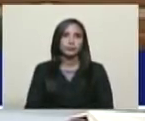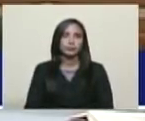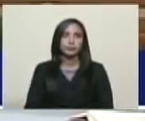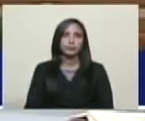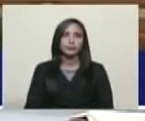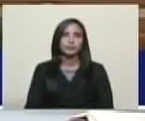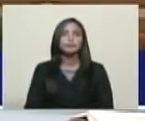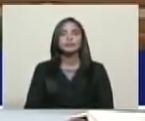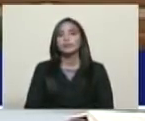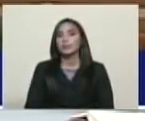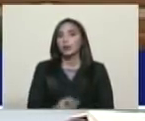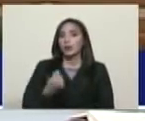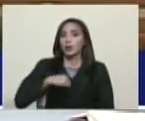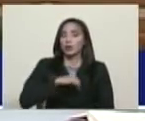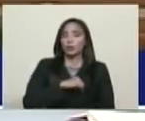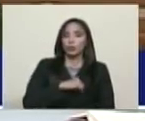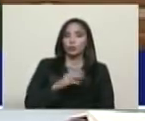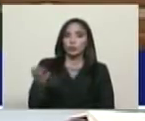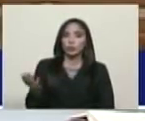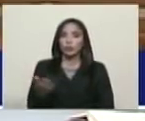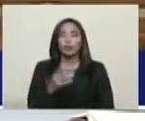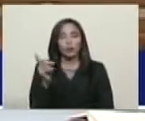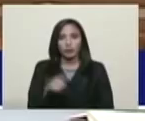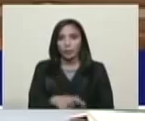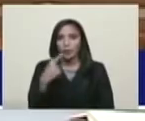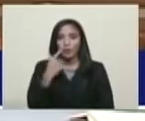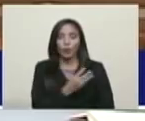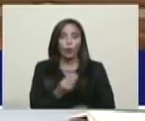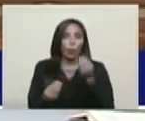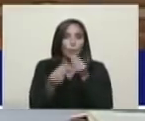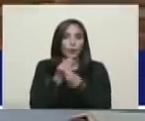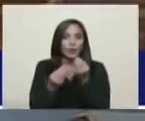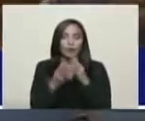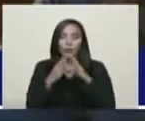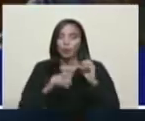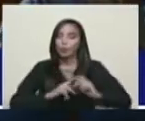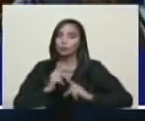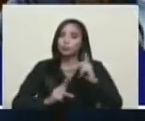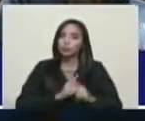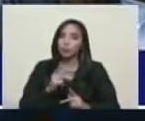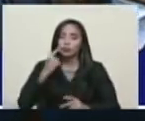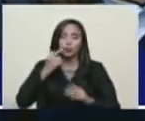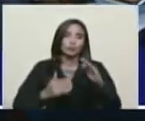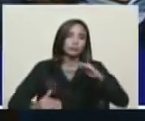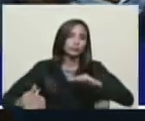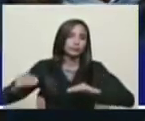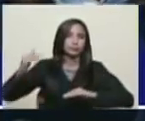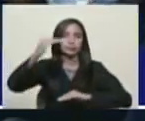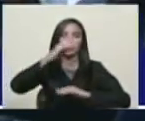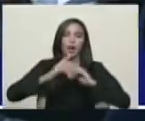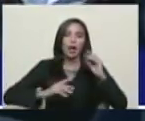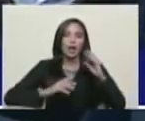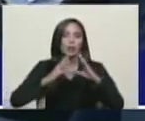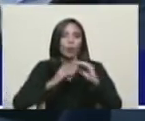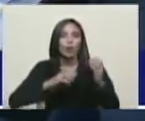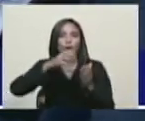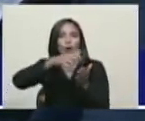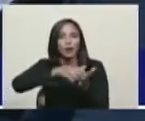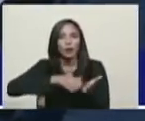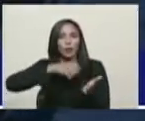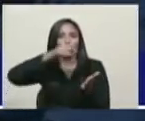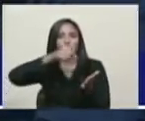Nosotros, sobre todo, produzcamos todos los alimentos. Tiene que ser una potencia agrícola. Venezuela ha venido